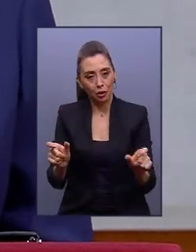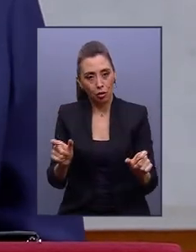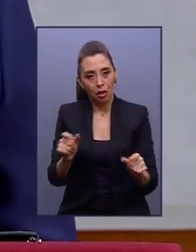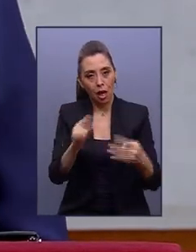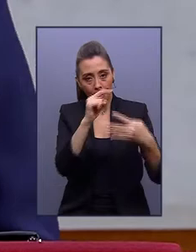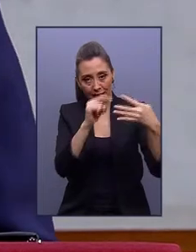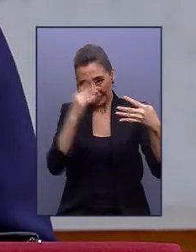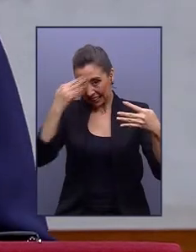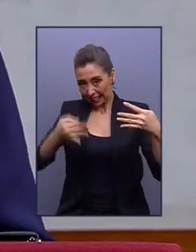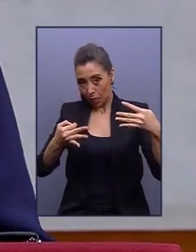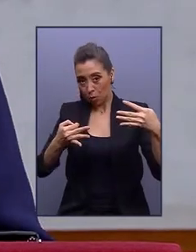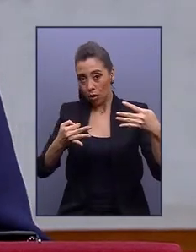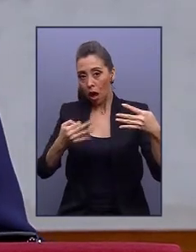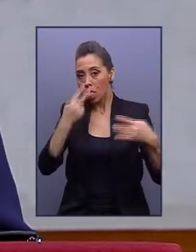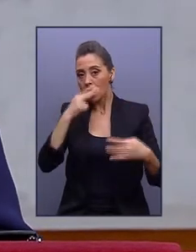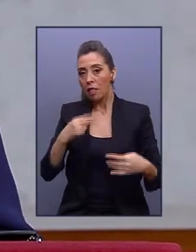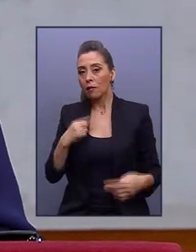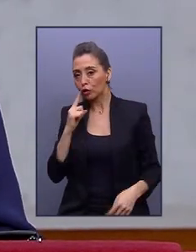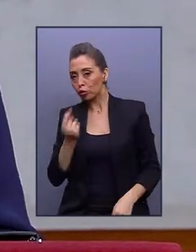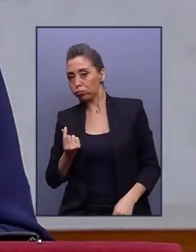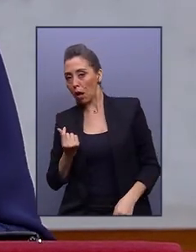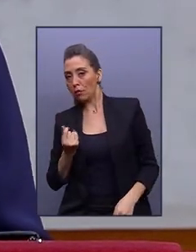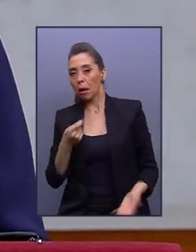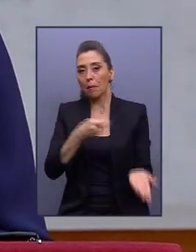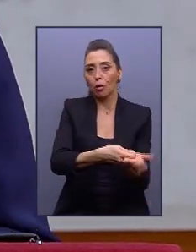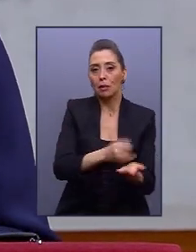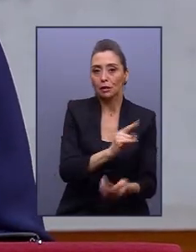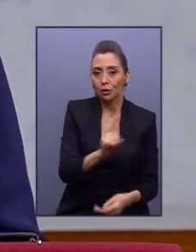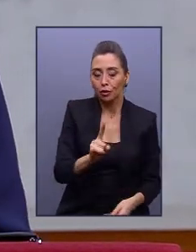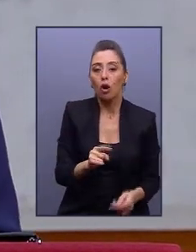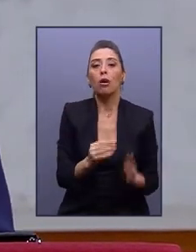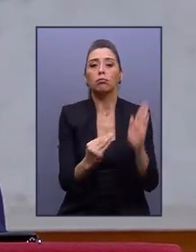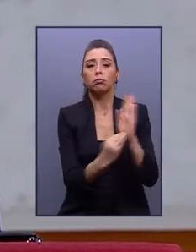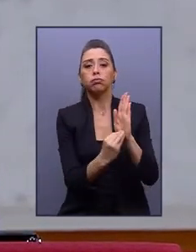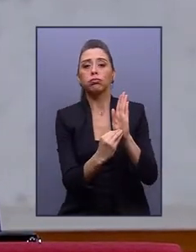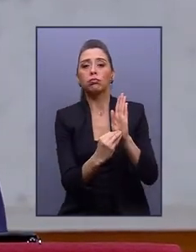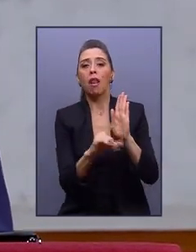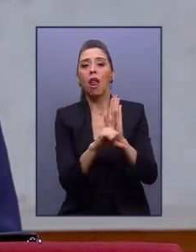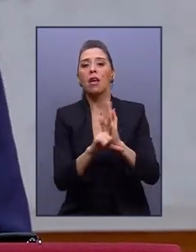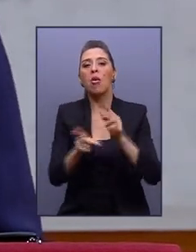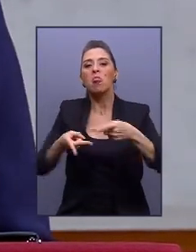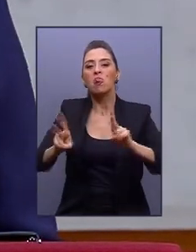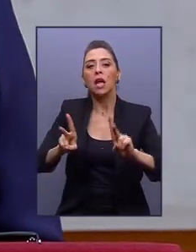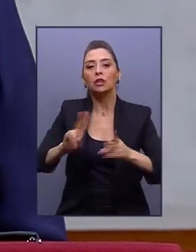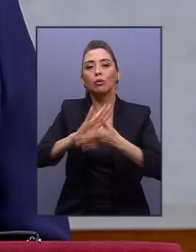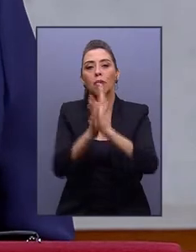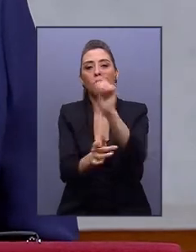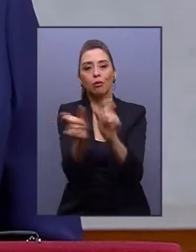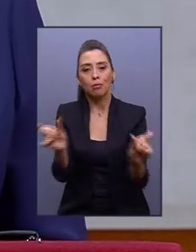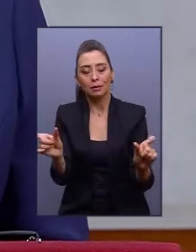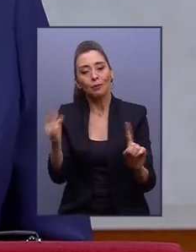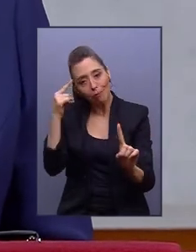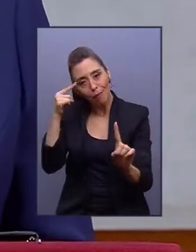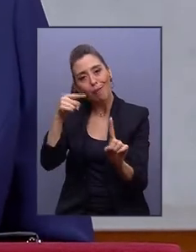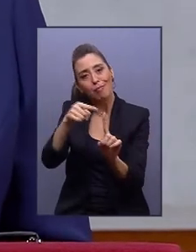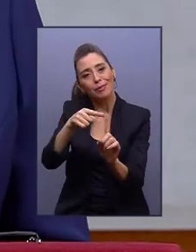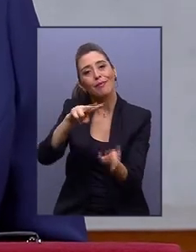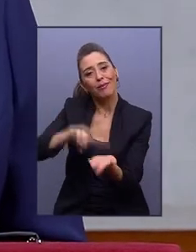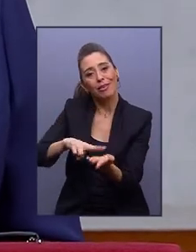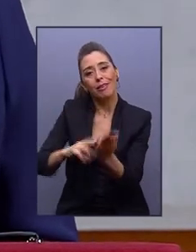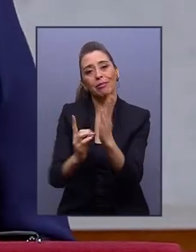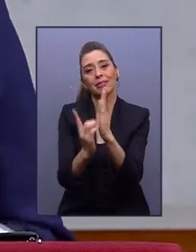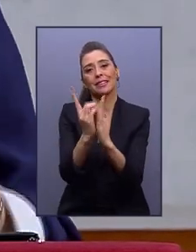Certezas que no dependan del poder adquisitivo, que se reconozcan como un derecho para todos, porque este es el objetivo final del verdadero